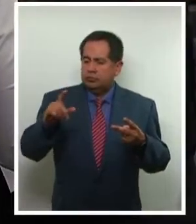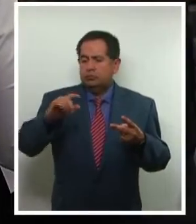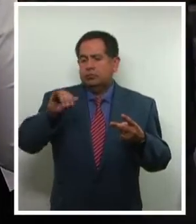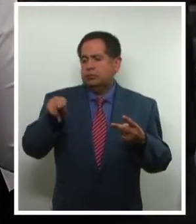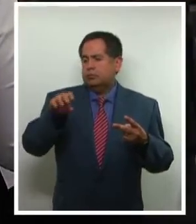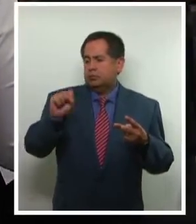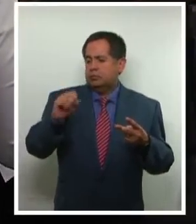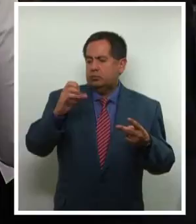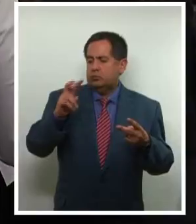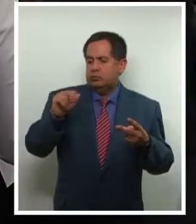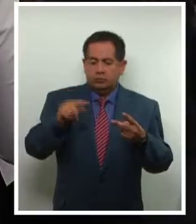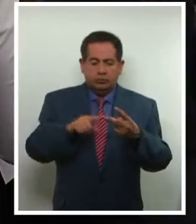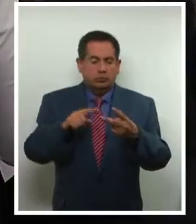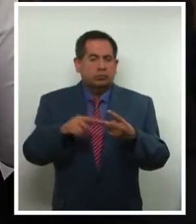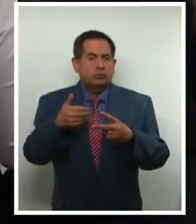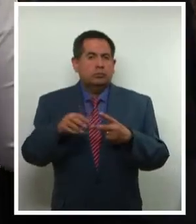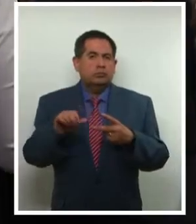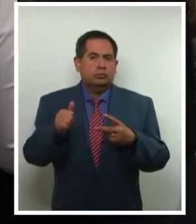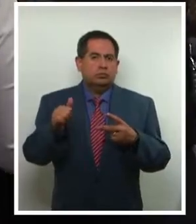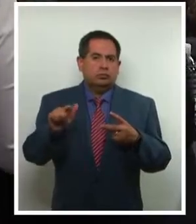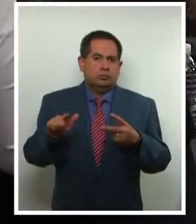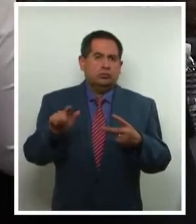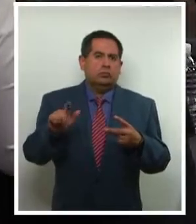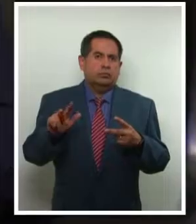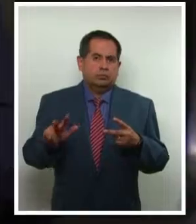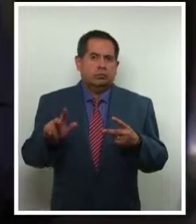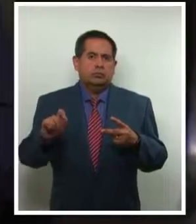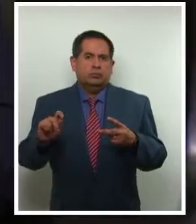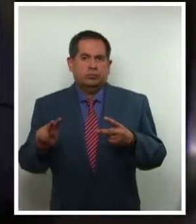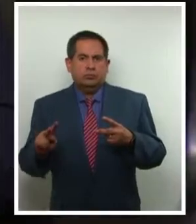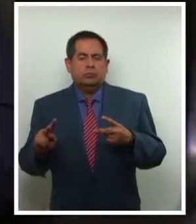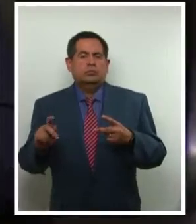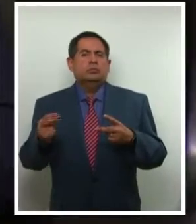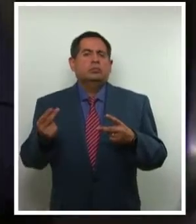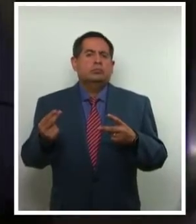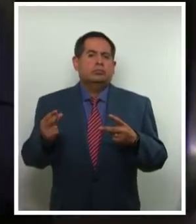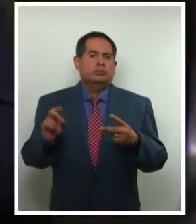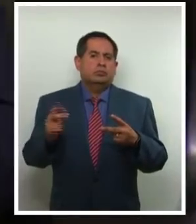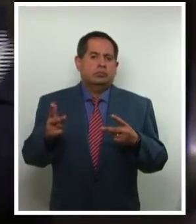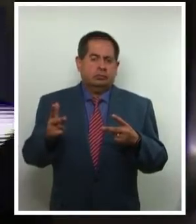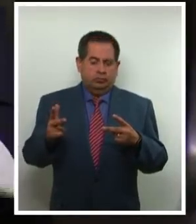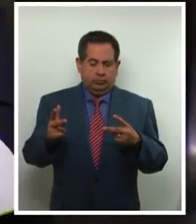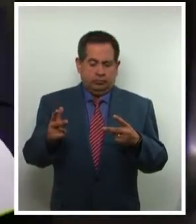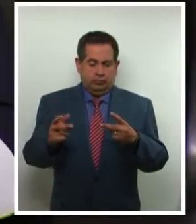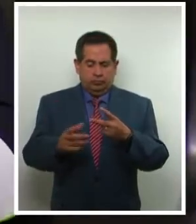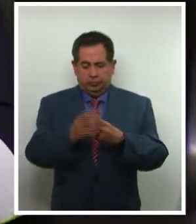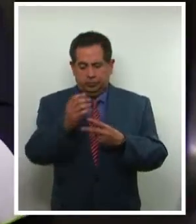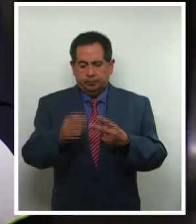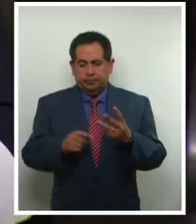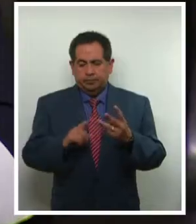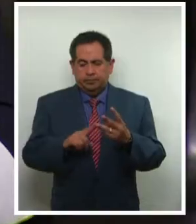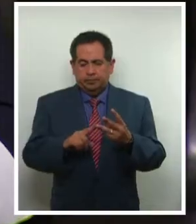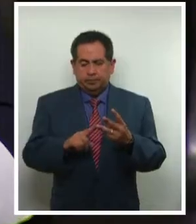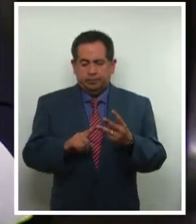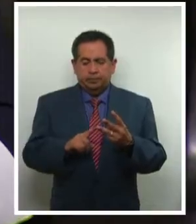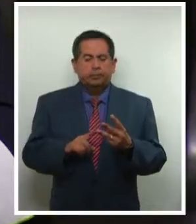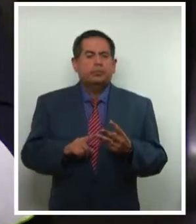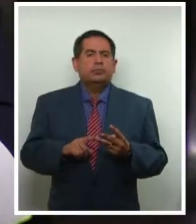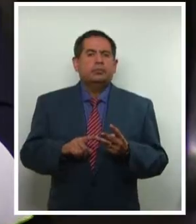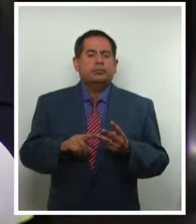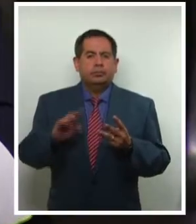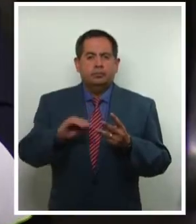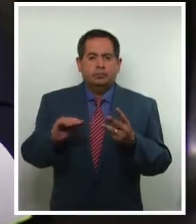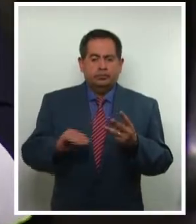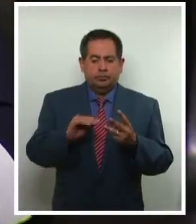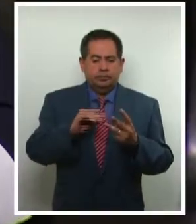Cuevas, al 11, 17, 18, 22, 25 y 38. La